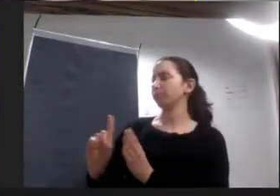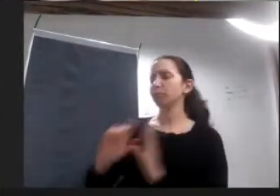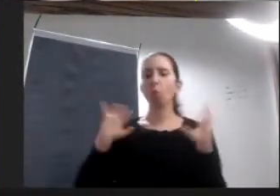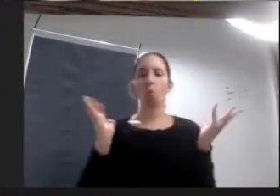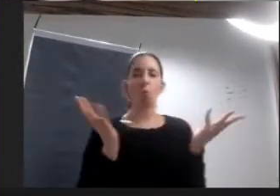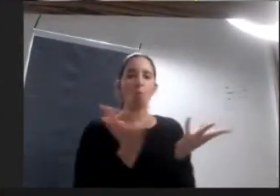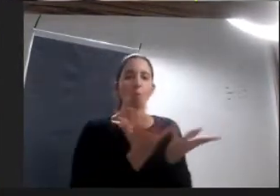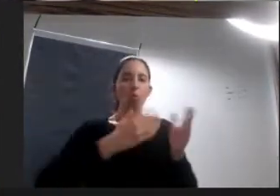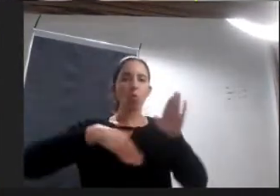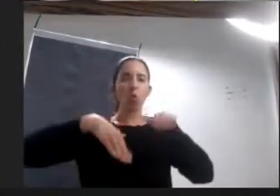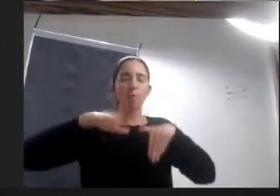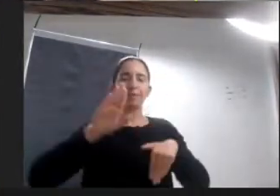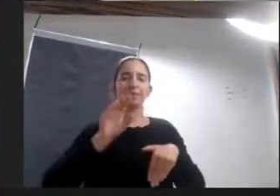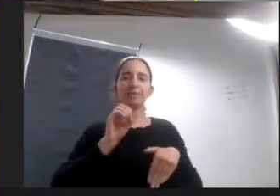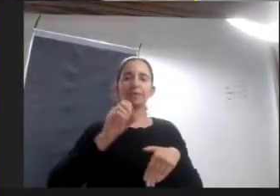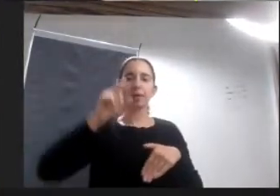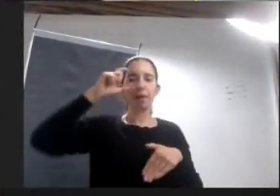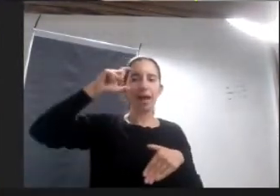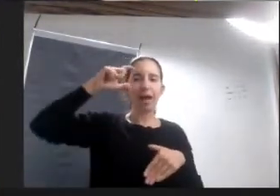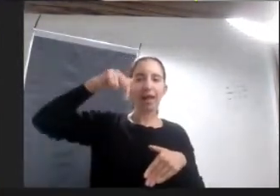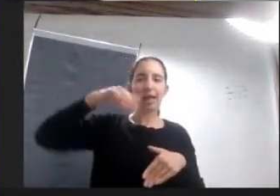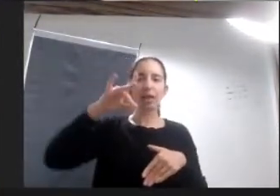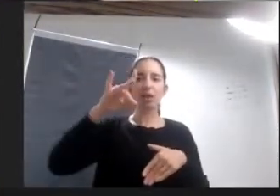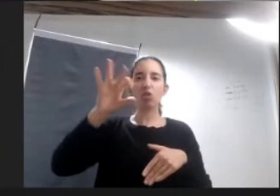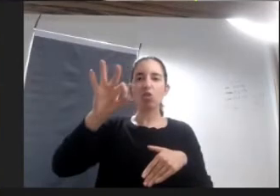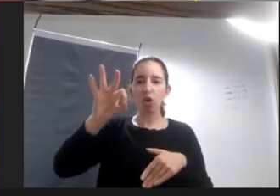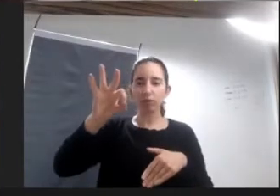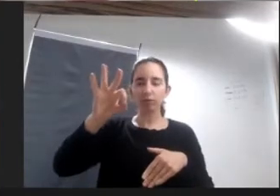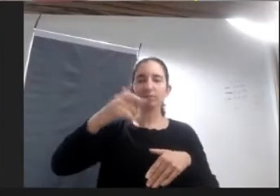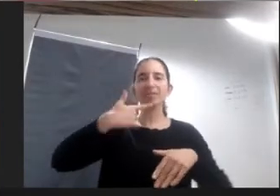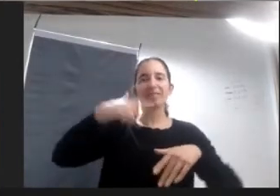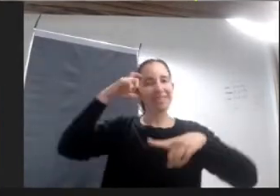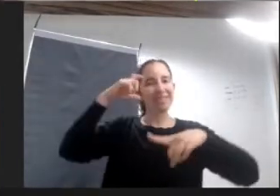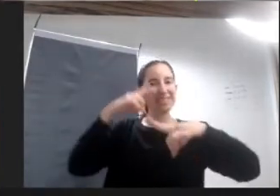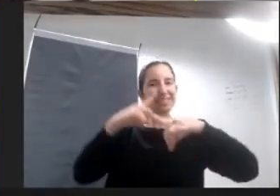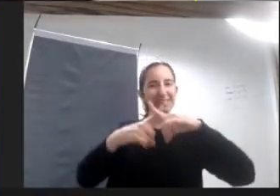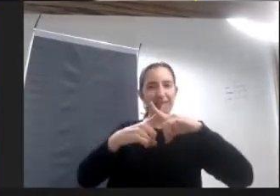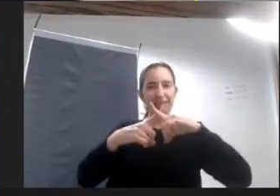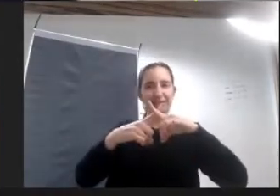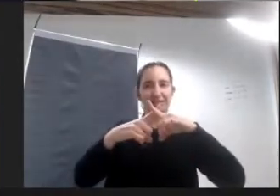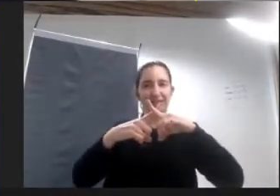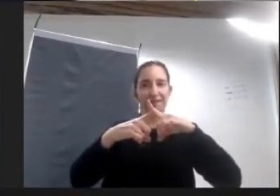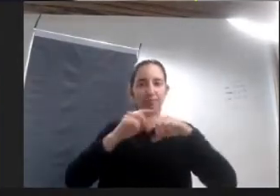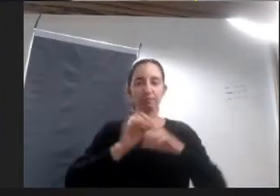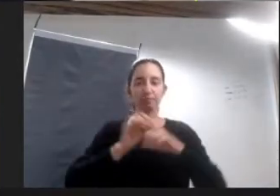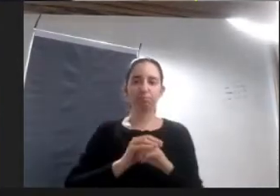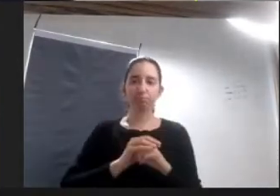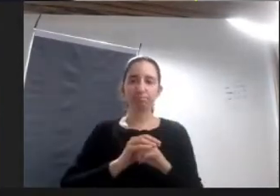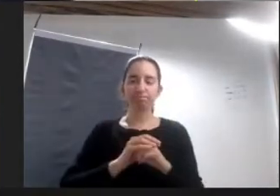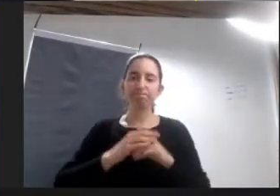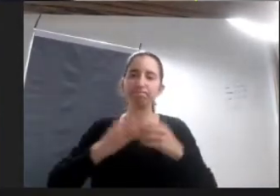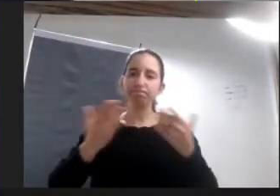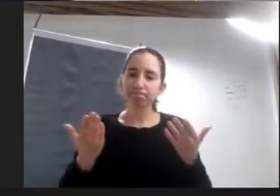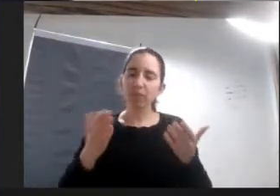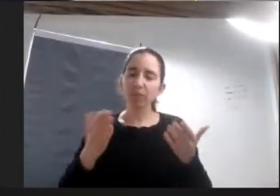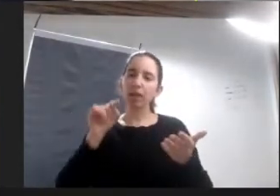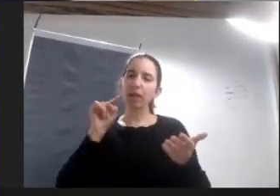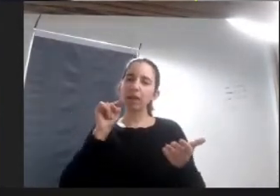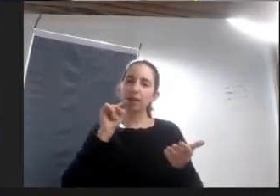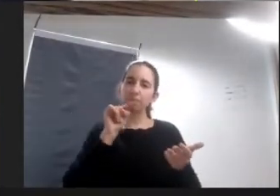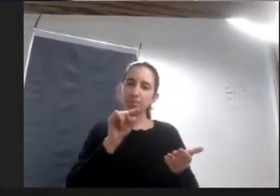que cruza la cuestión de la dignidad es que en ese balance se